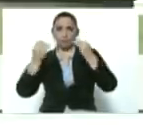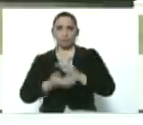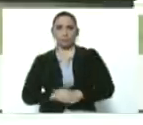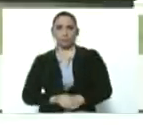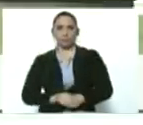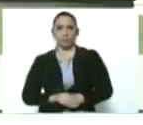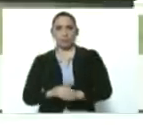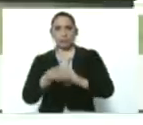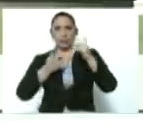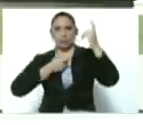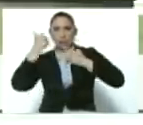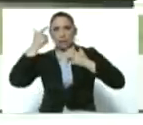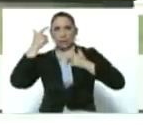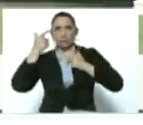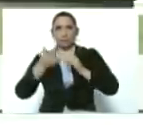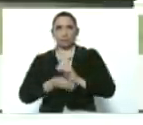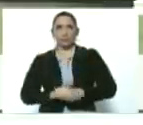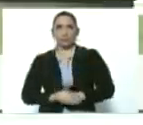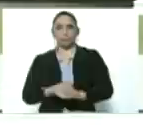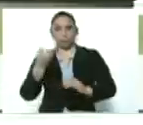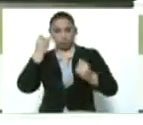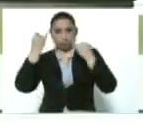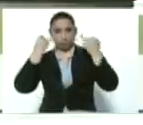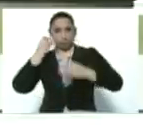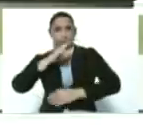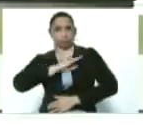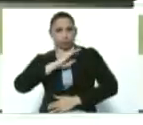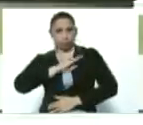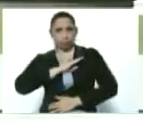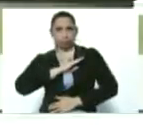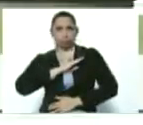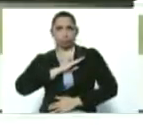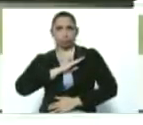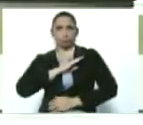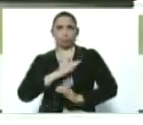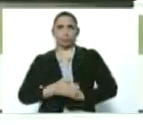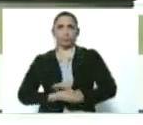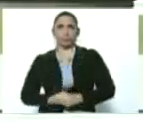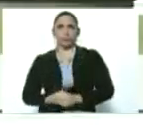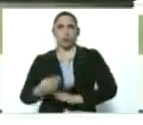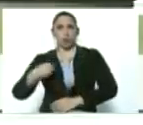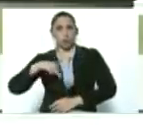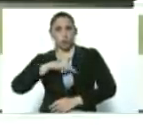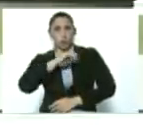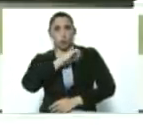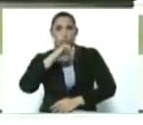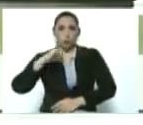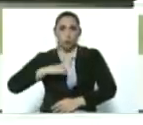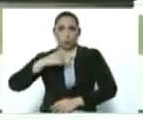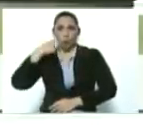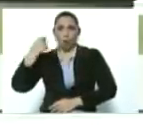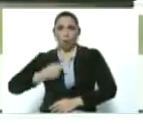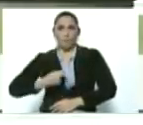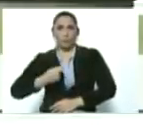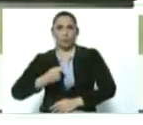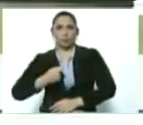comandante hugo chávez de su ideario de su doctrina nosotros somos hombres